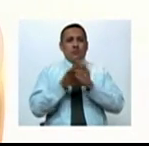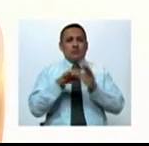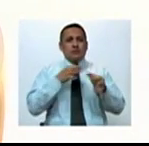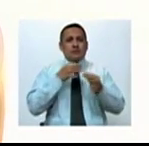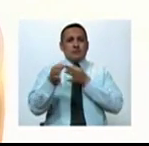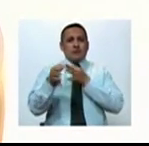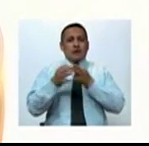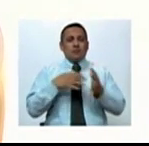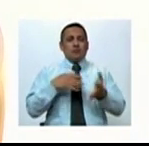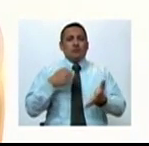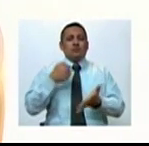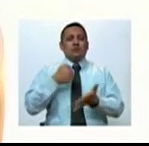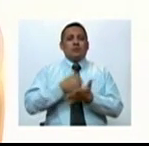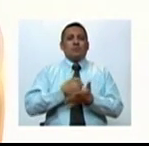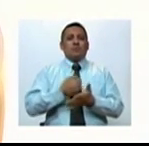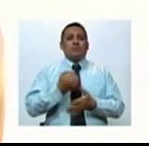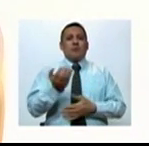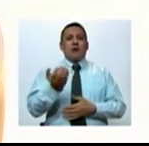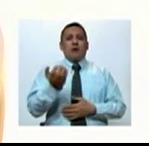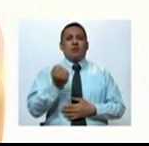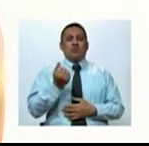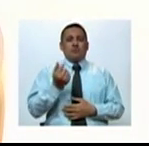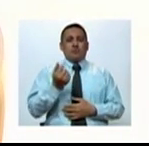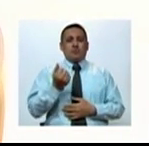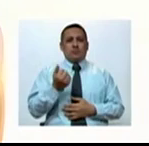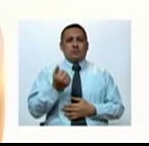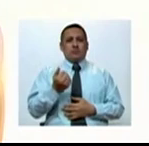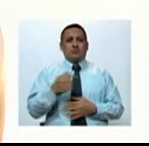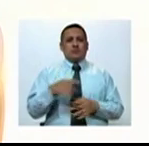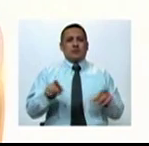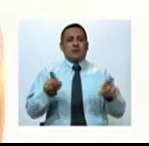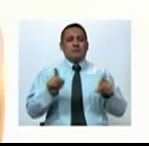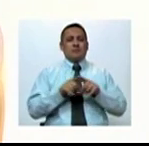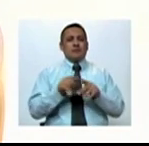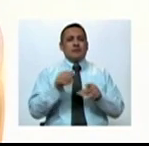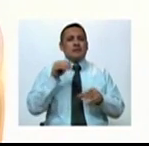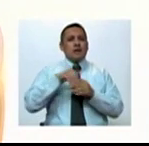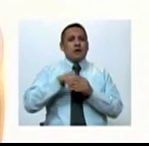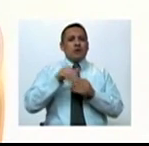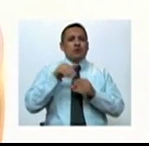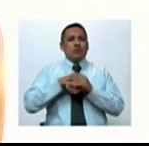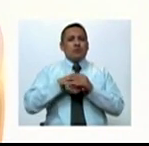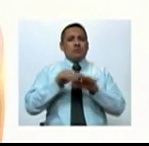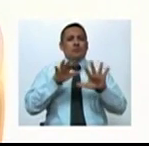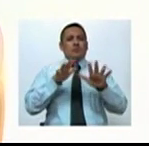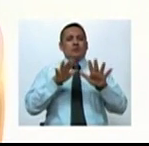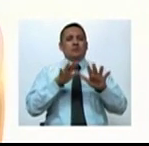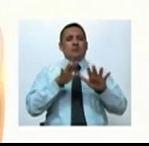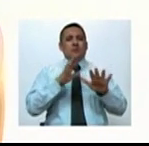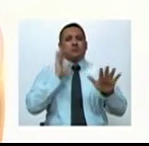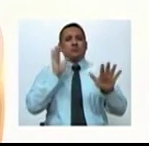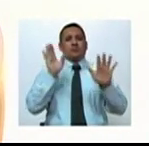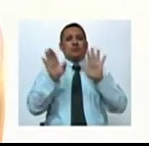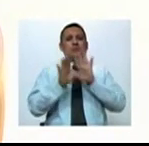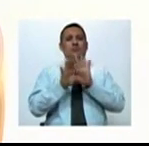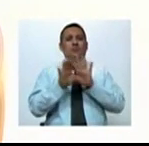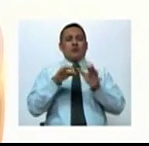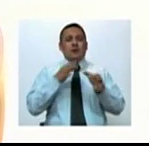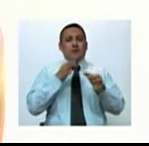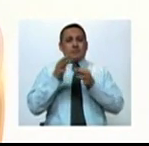se trataba de una cuenta de ahorros